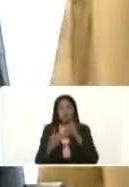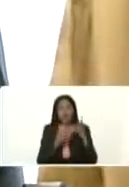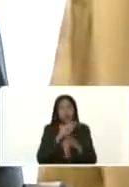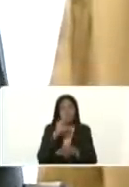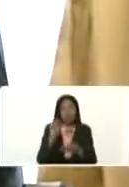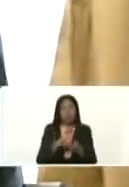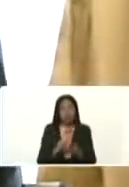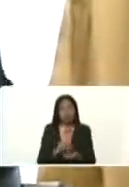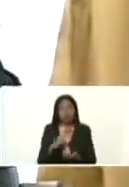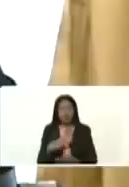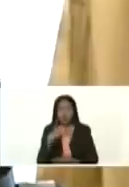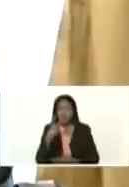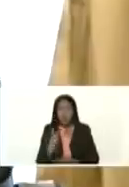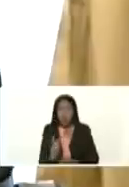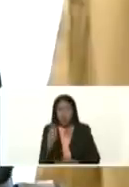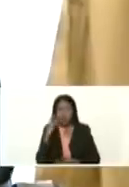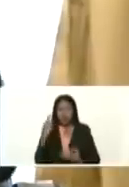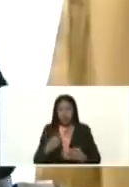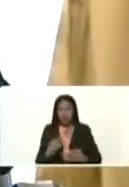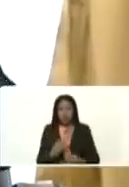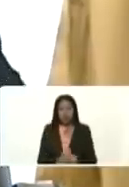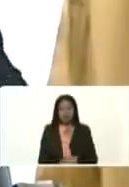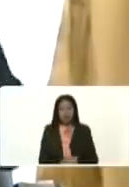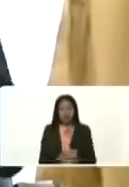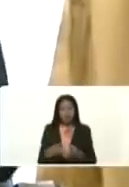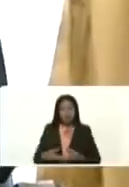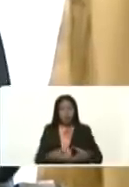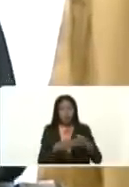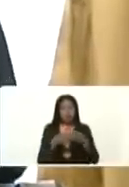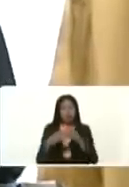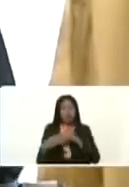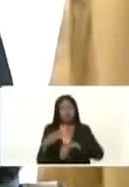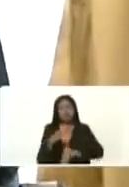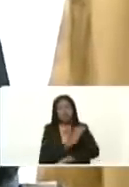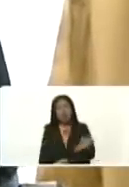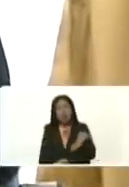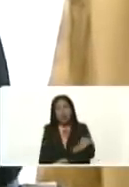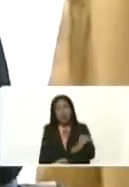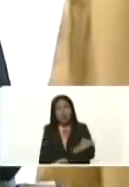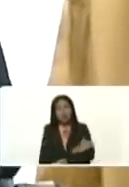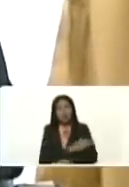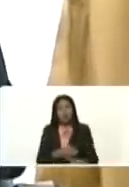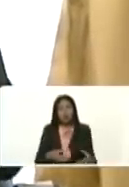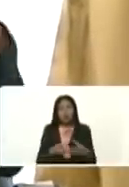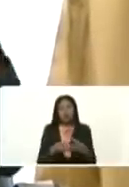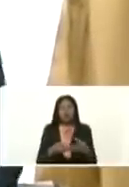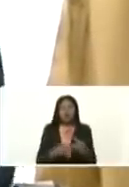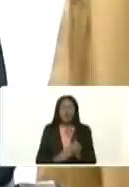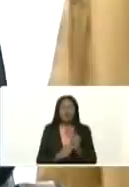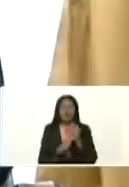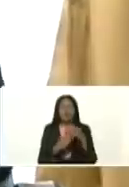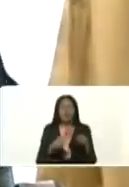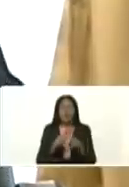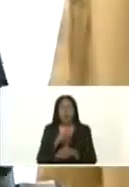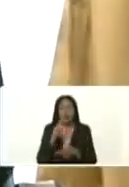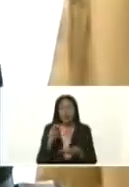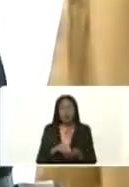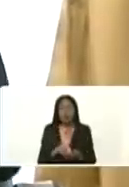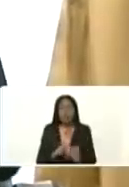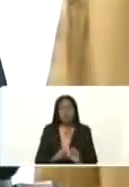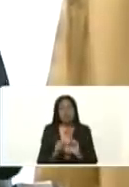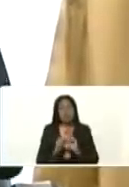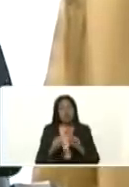y es la voluntad verdadera de los sectores de la oposición y de la delegación del gobierno nacional en